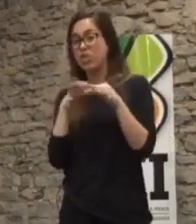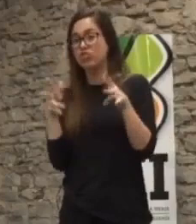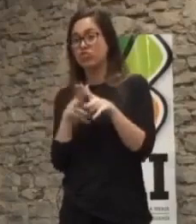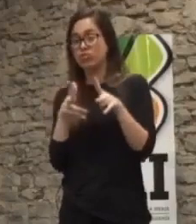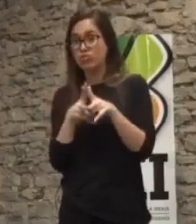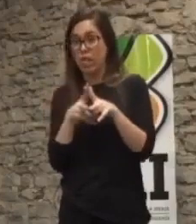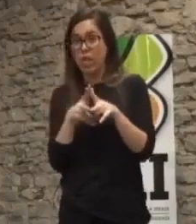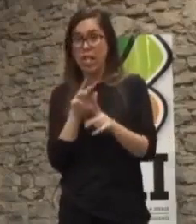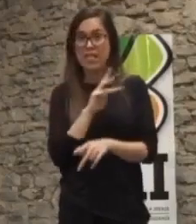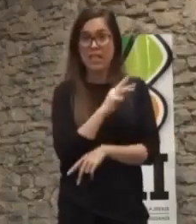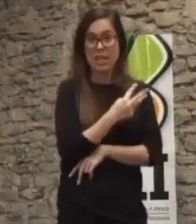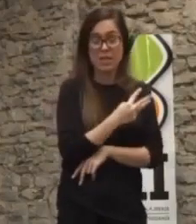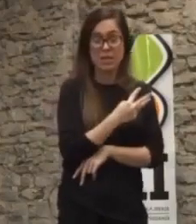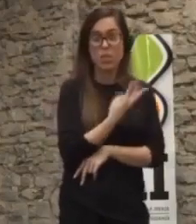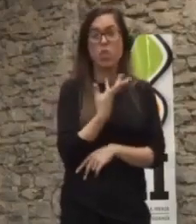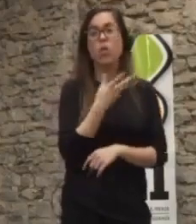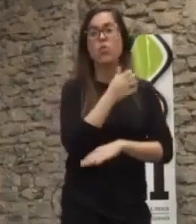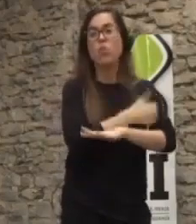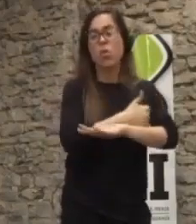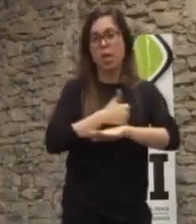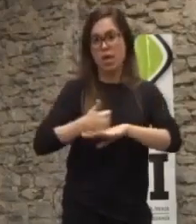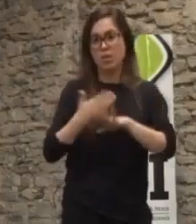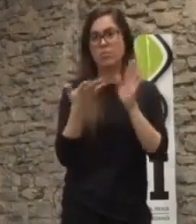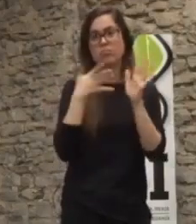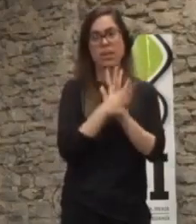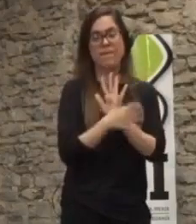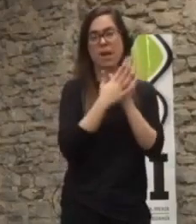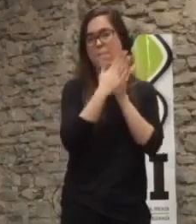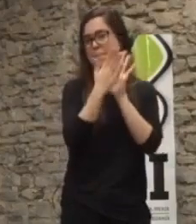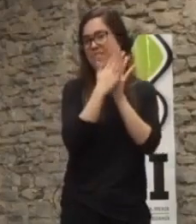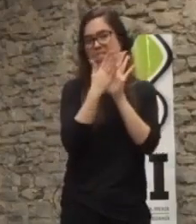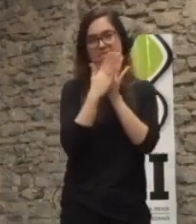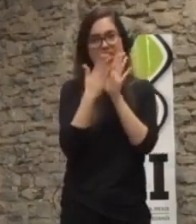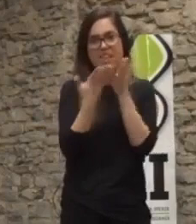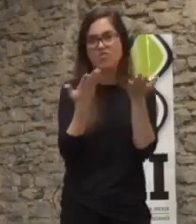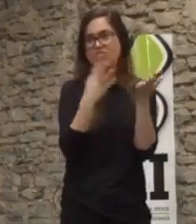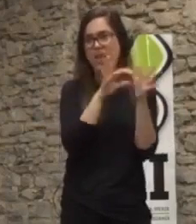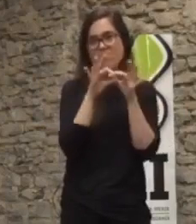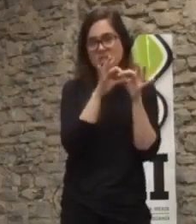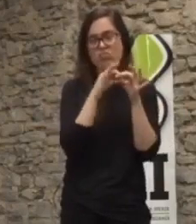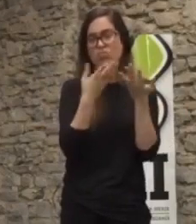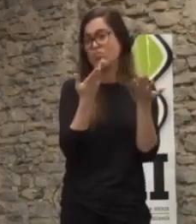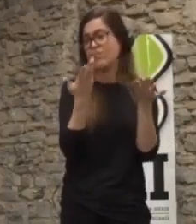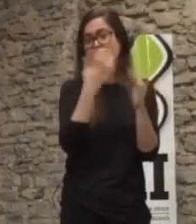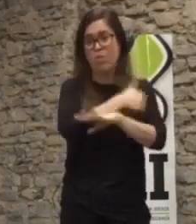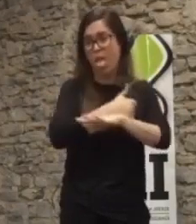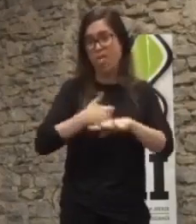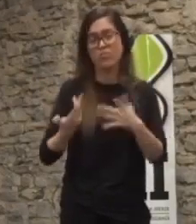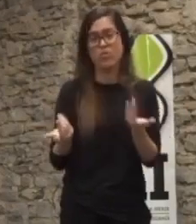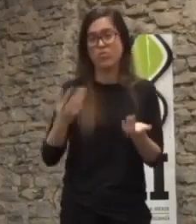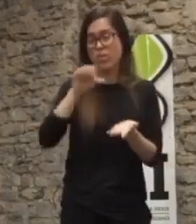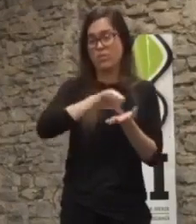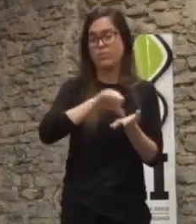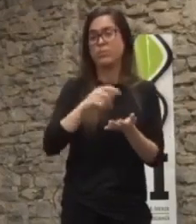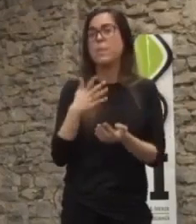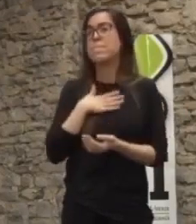en tercer lugar, la ciudadanía, los vecinos y vecinas de los municipios y de los barrios. Esta es, para mí y